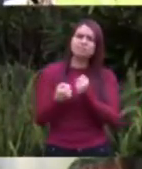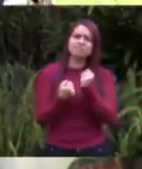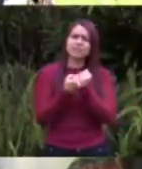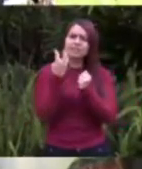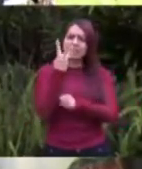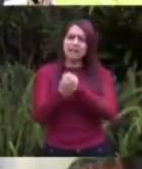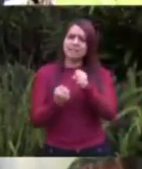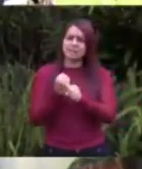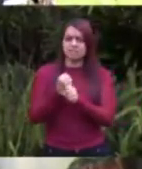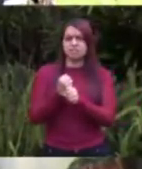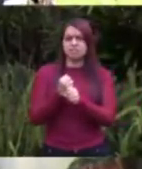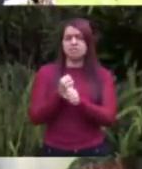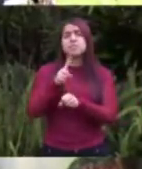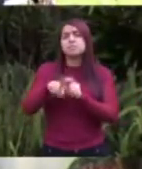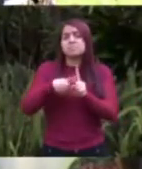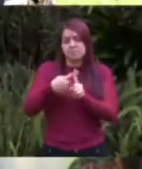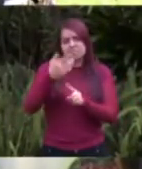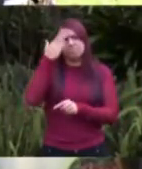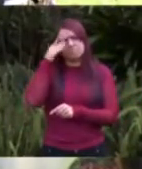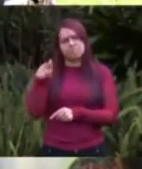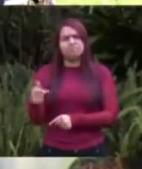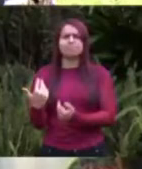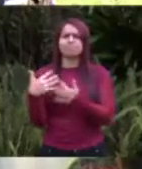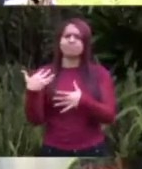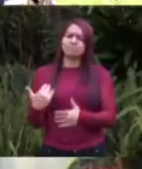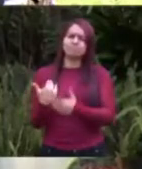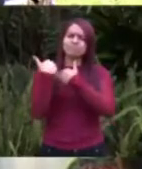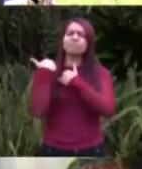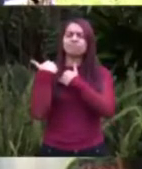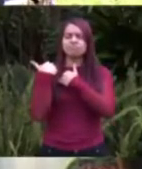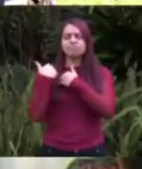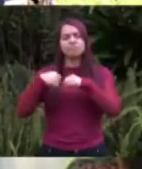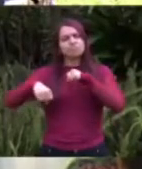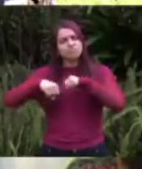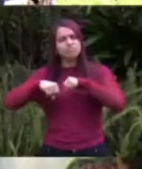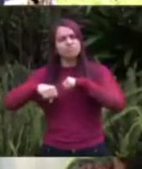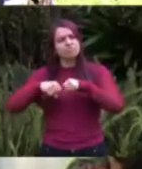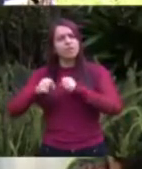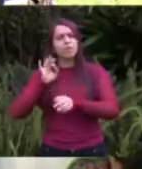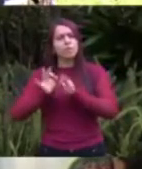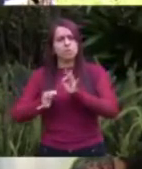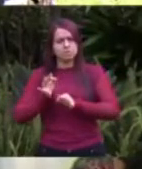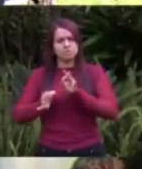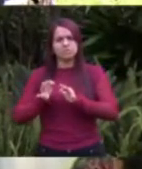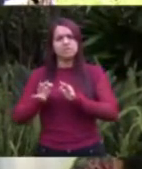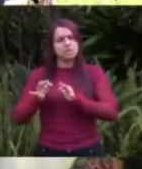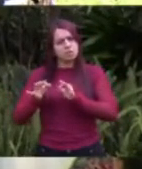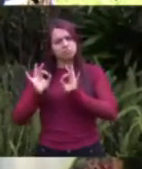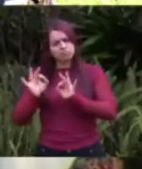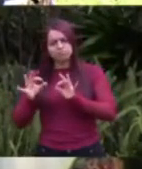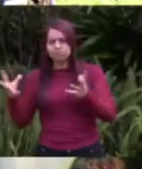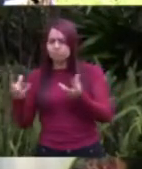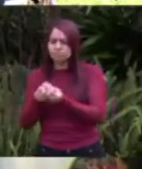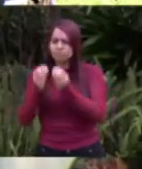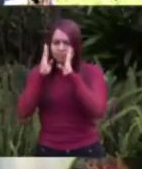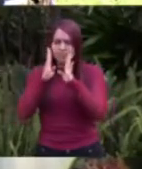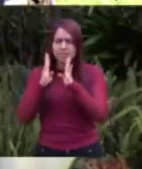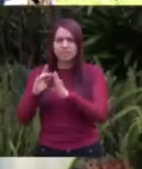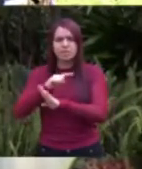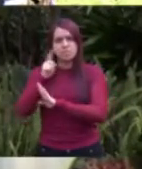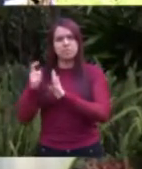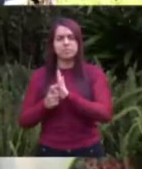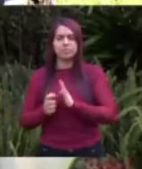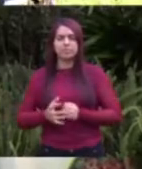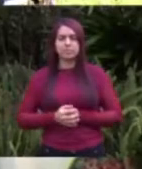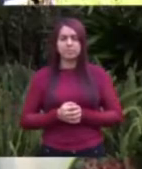por apostarle definitivamente a nuestra intervención activa en la justicia transicional. La